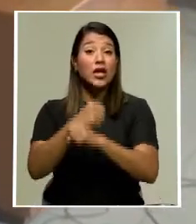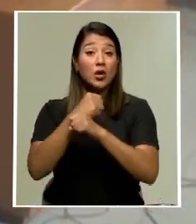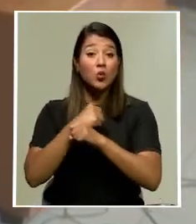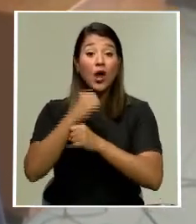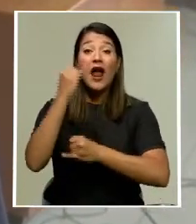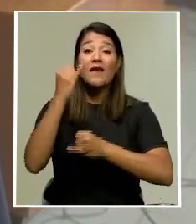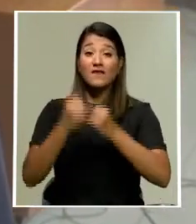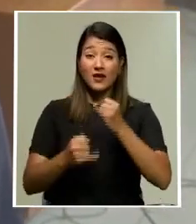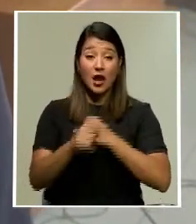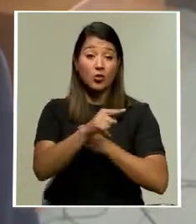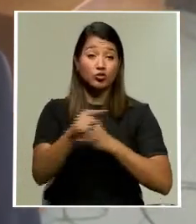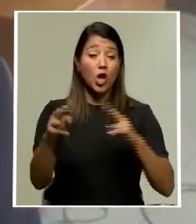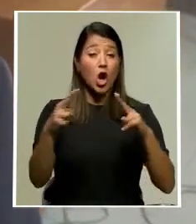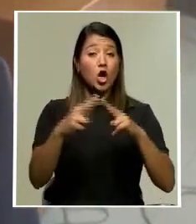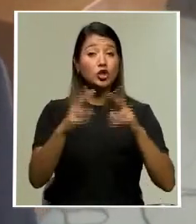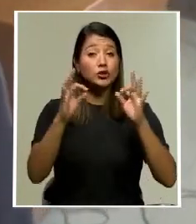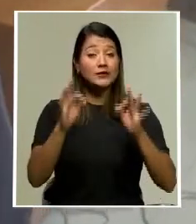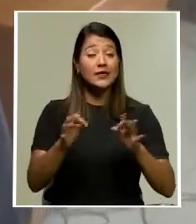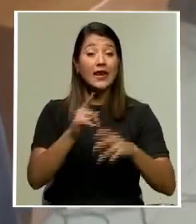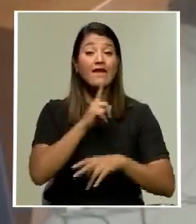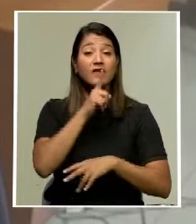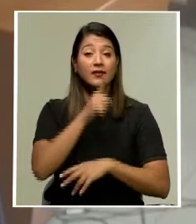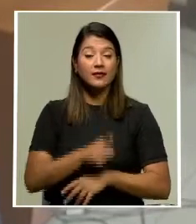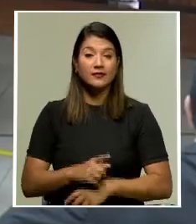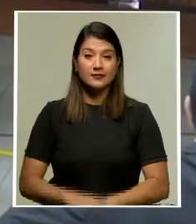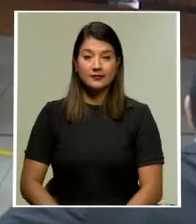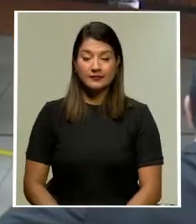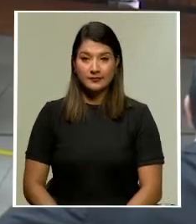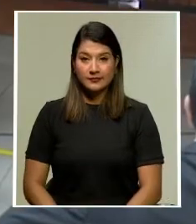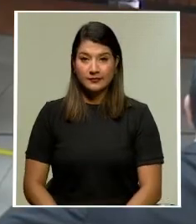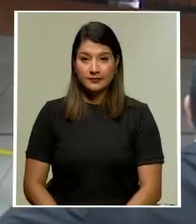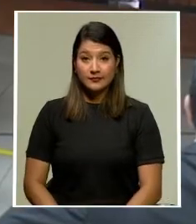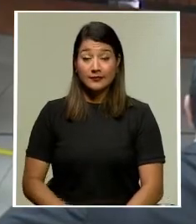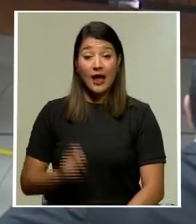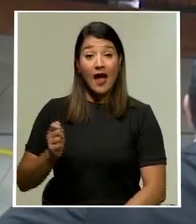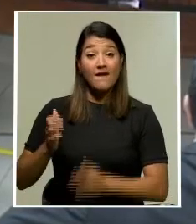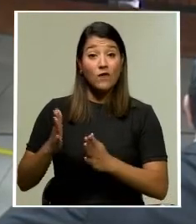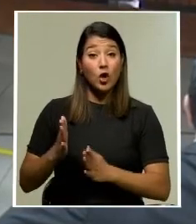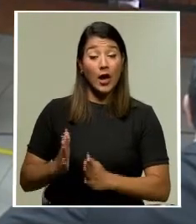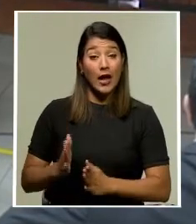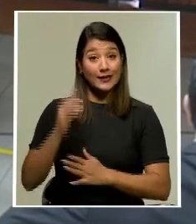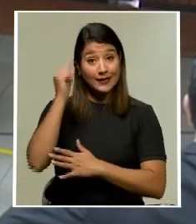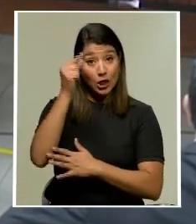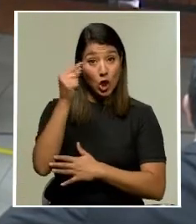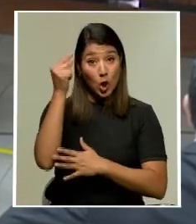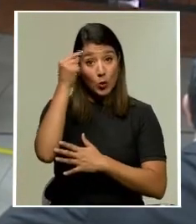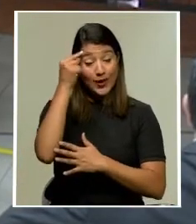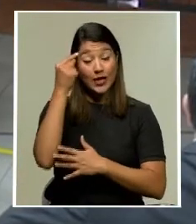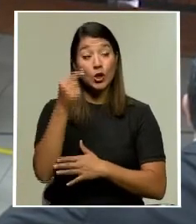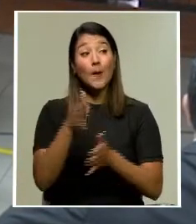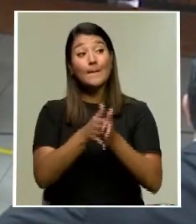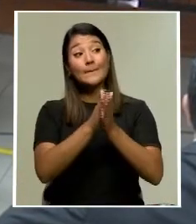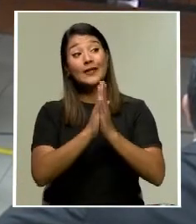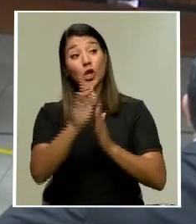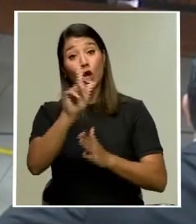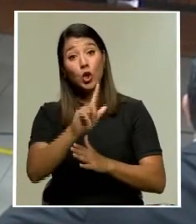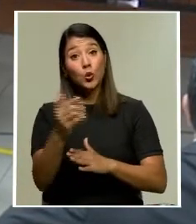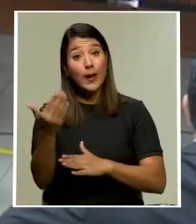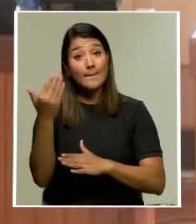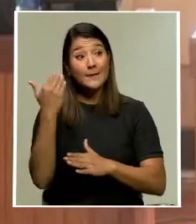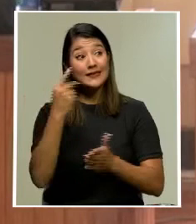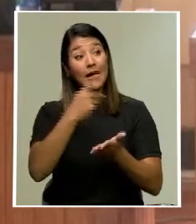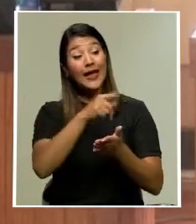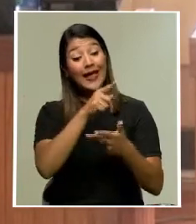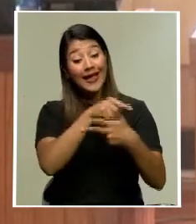verdad al final va a relucir en este juicio. La Procuraduría General de la República solicitó el lunes pasado el pago